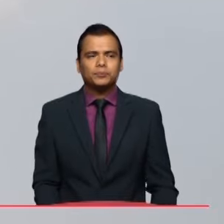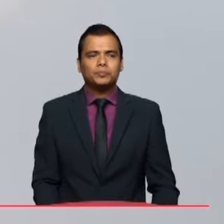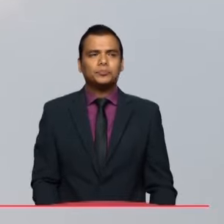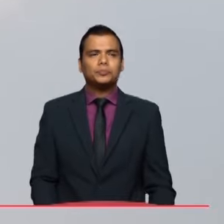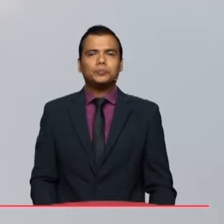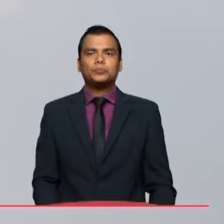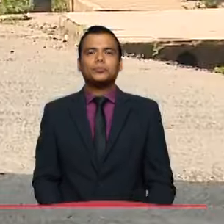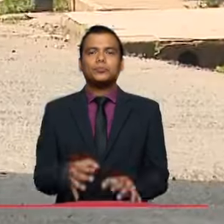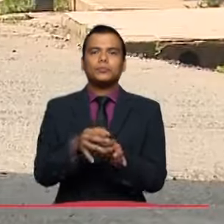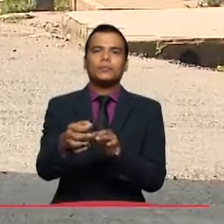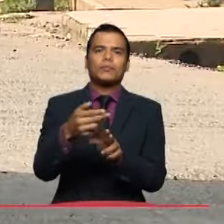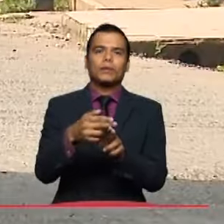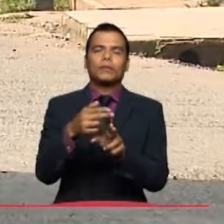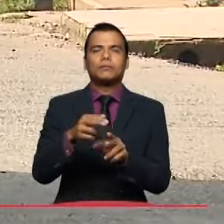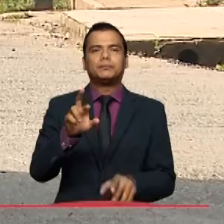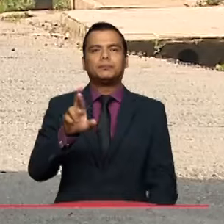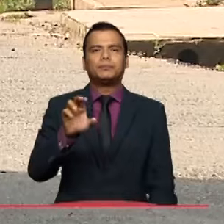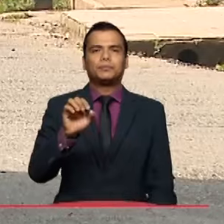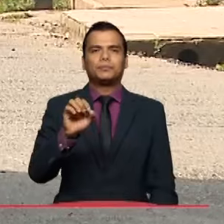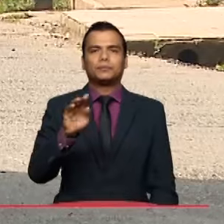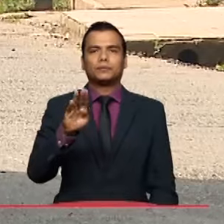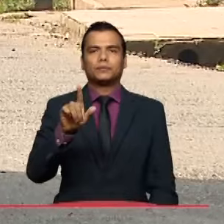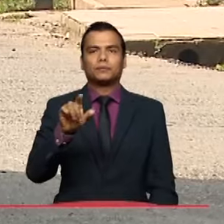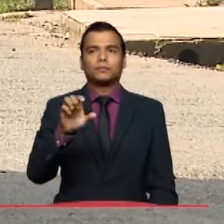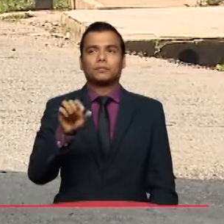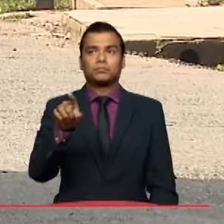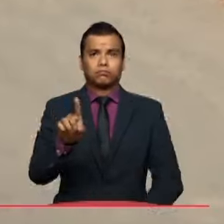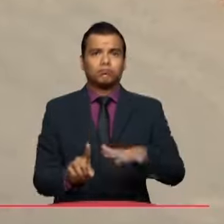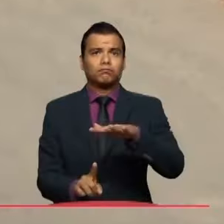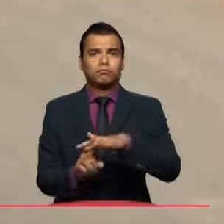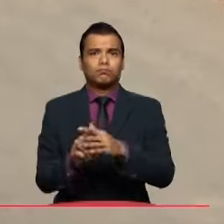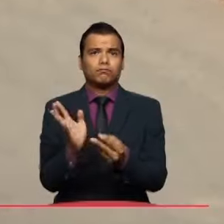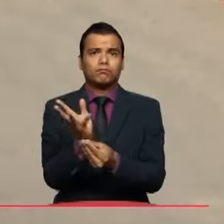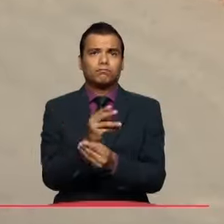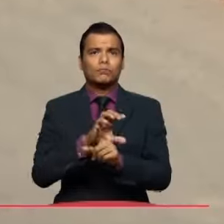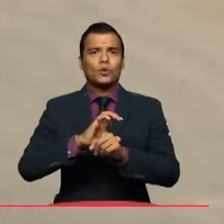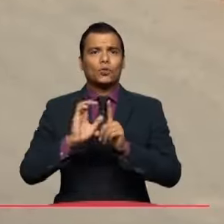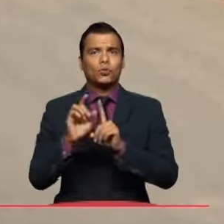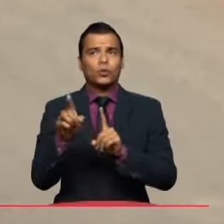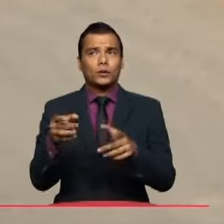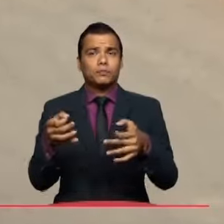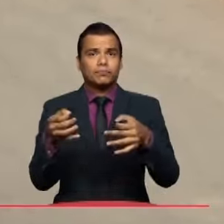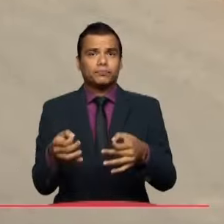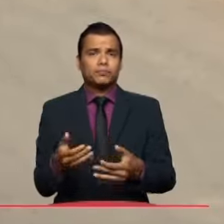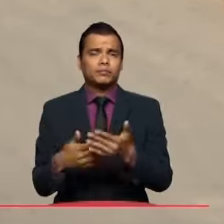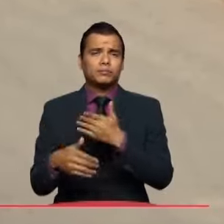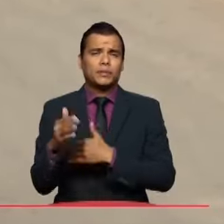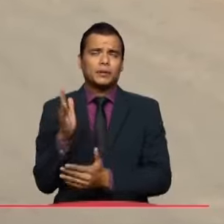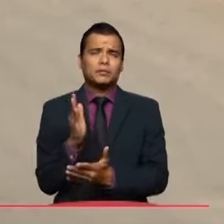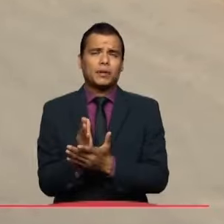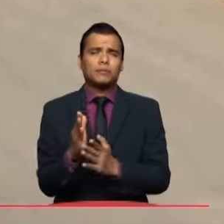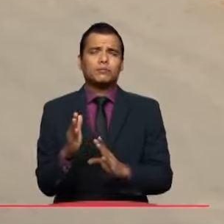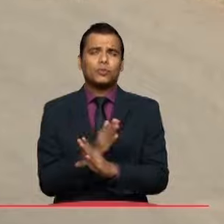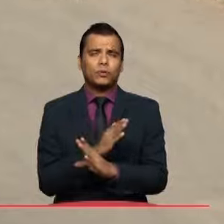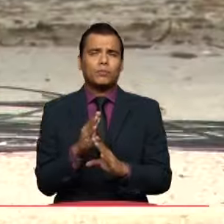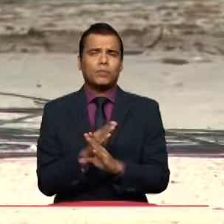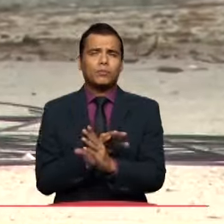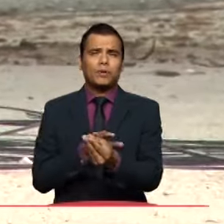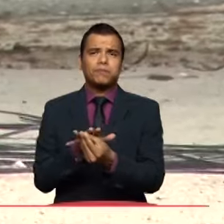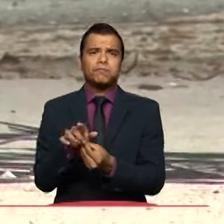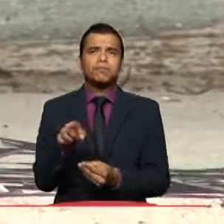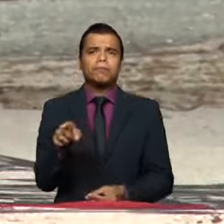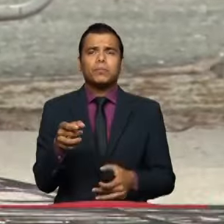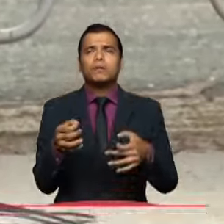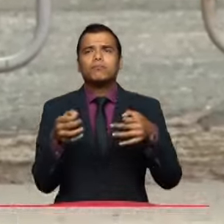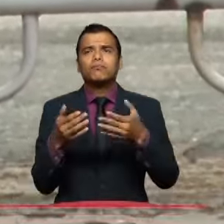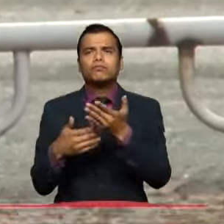Robles, una de las cunas del arte y la cultura del Valle del Cauca, ha sido blanco constante de problemas de orden público y golpeado por la guerra.